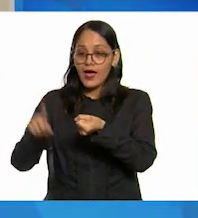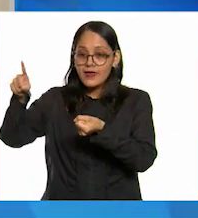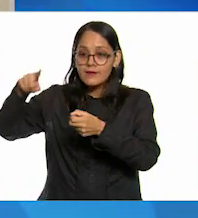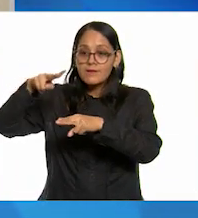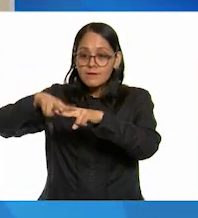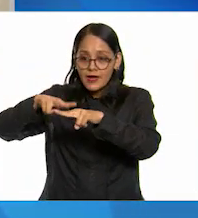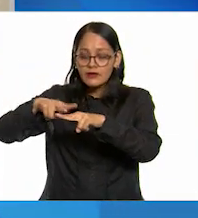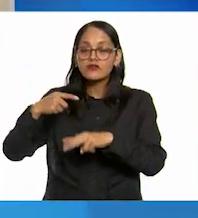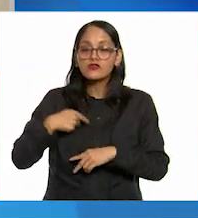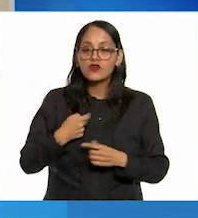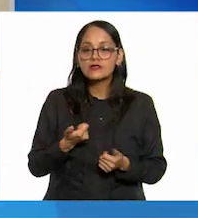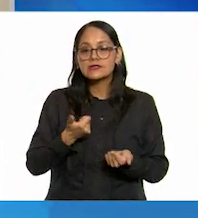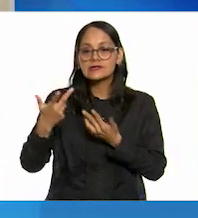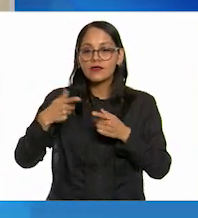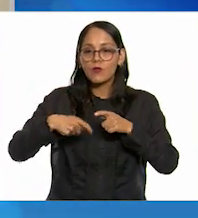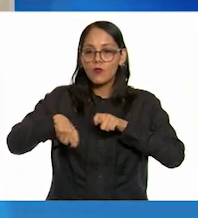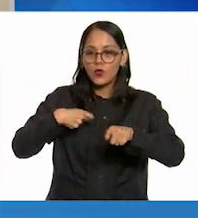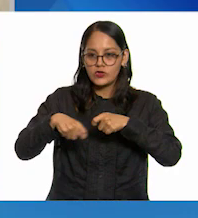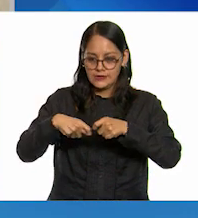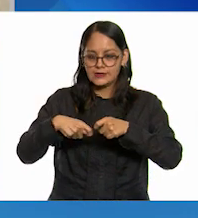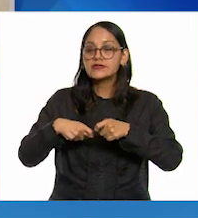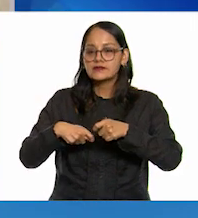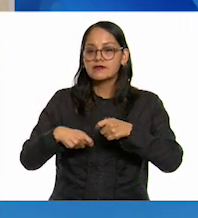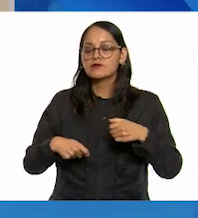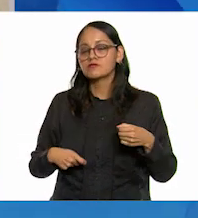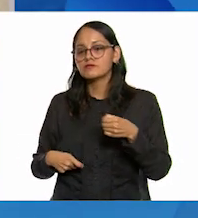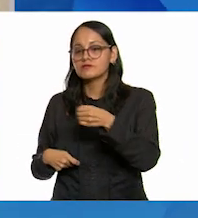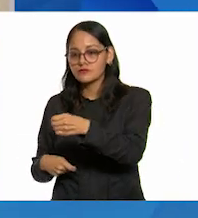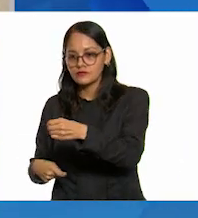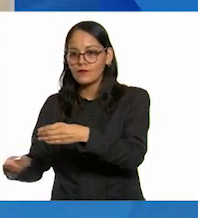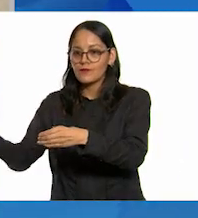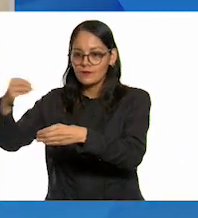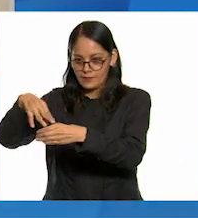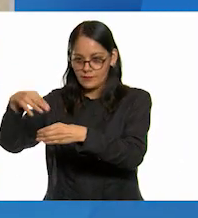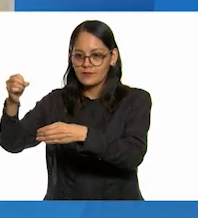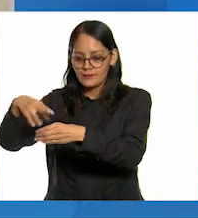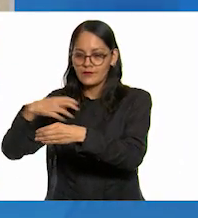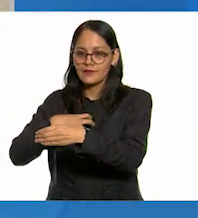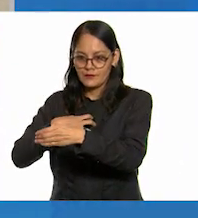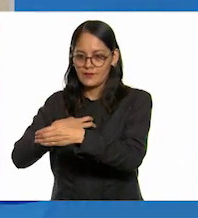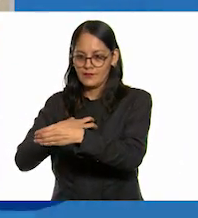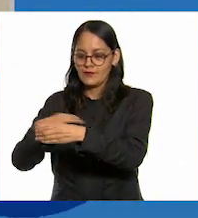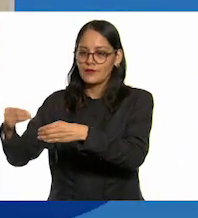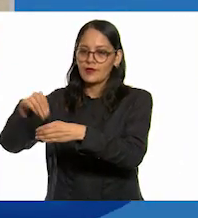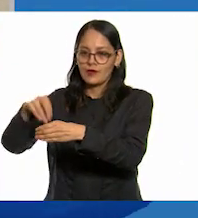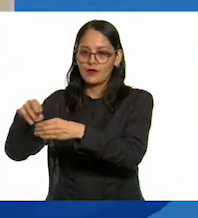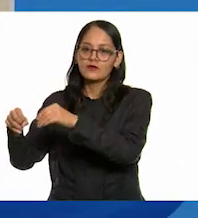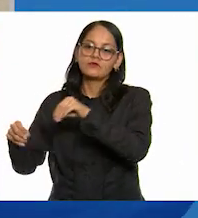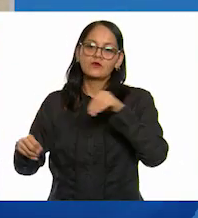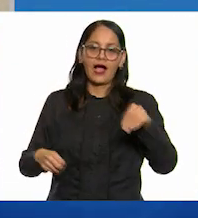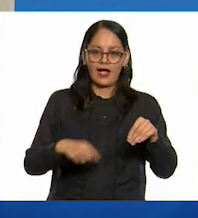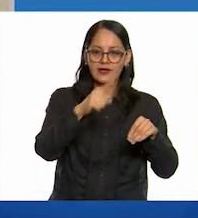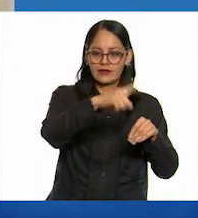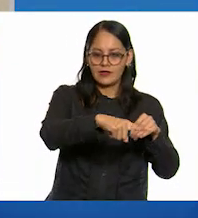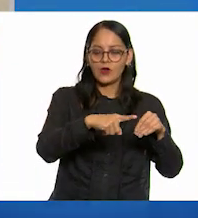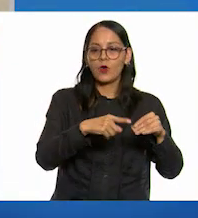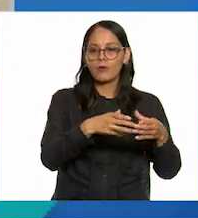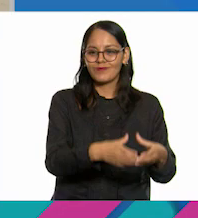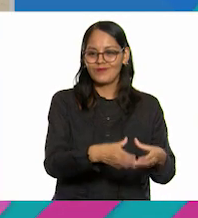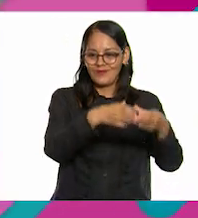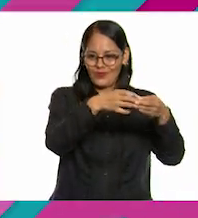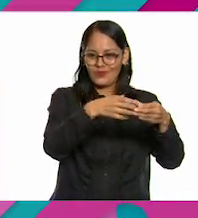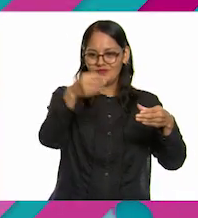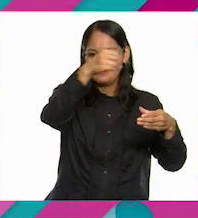y luego vengo a mi casa y las tiro en un bote justamente que tengo para sus